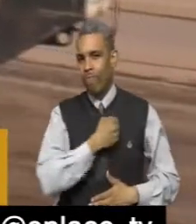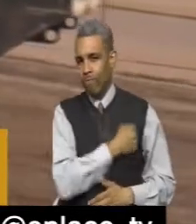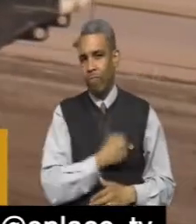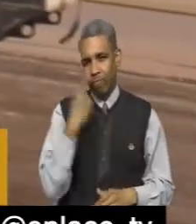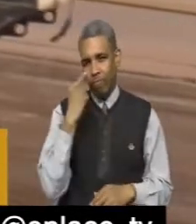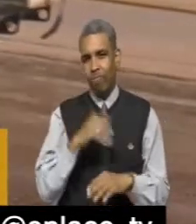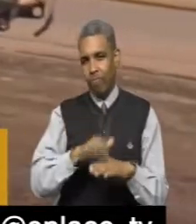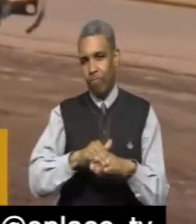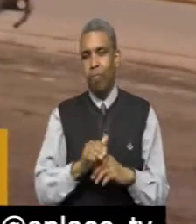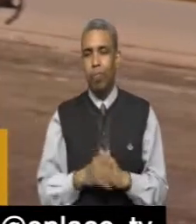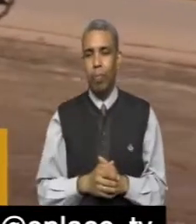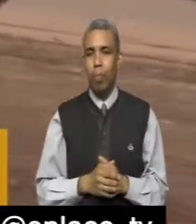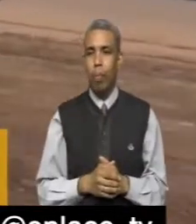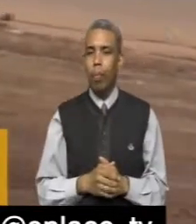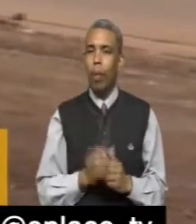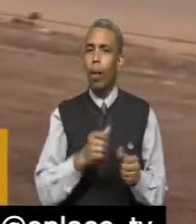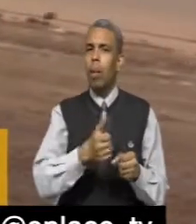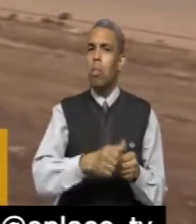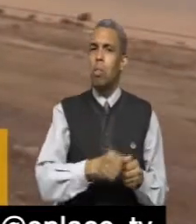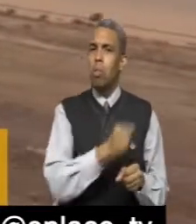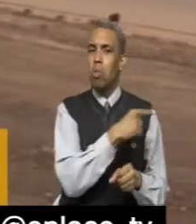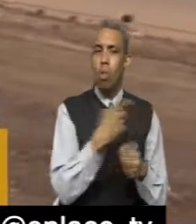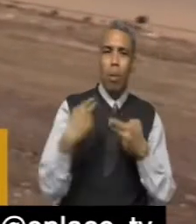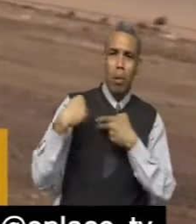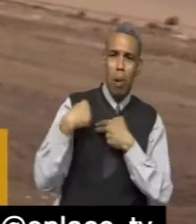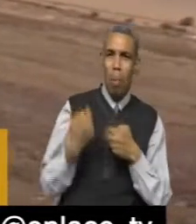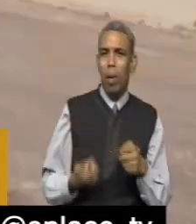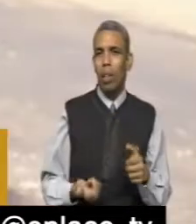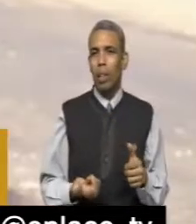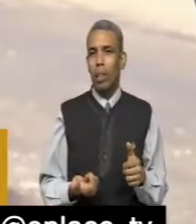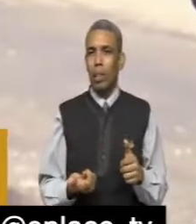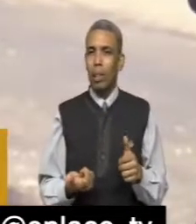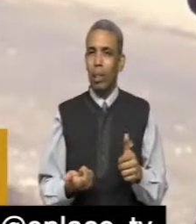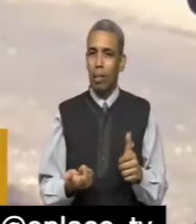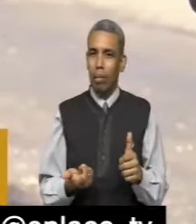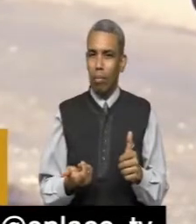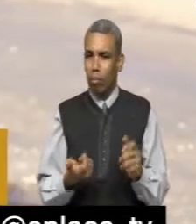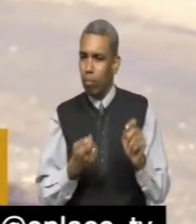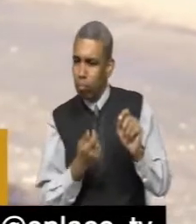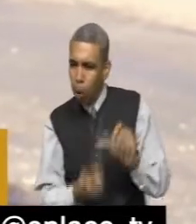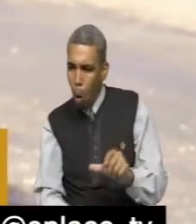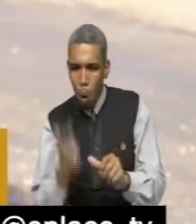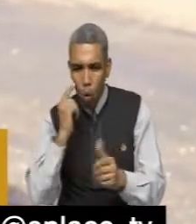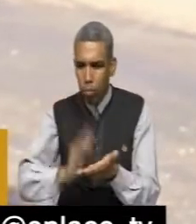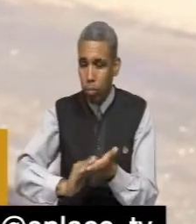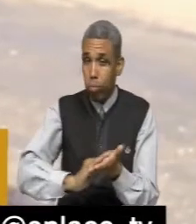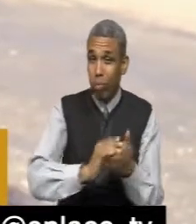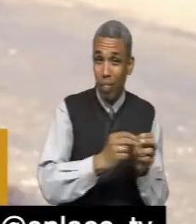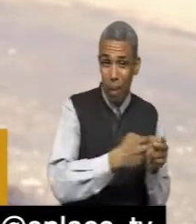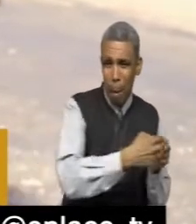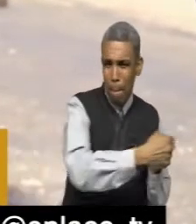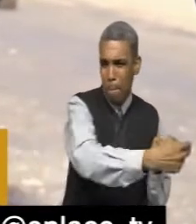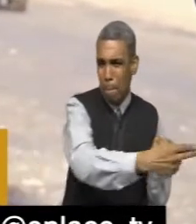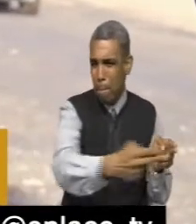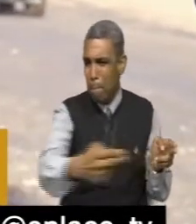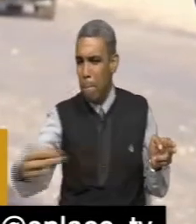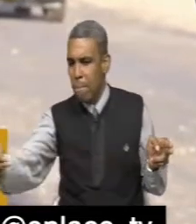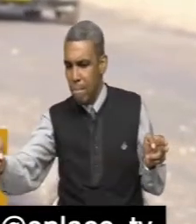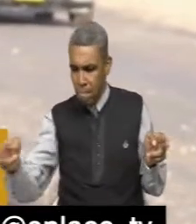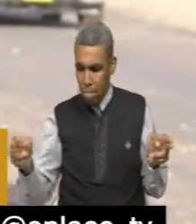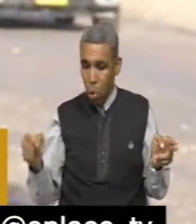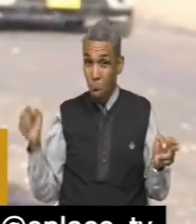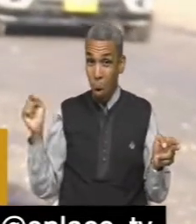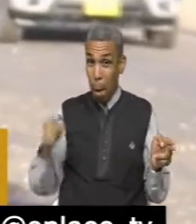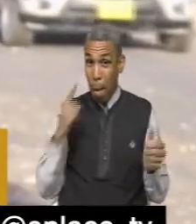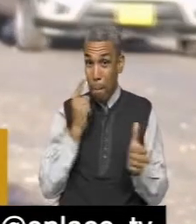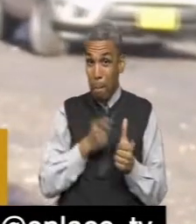emulsión la va a suministrar Ecopetrol, regada sobre los mismos sitios, se van a acordonar los sitios críticos, se emulsionan,